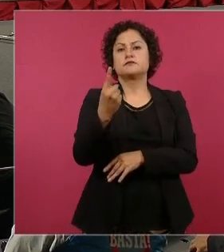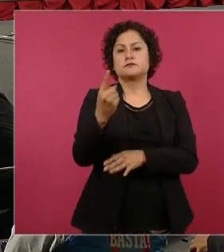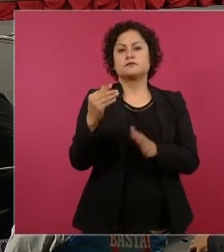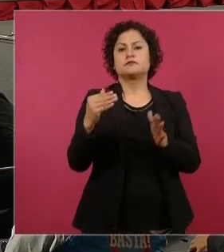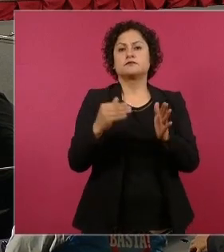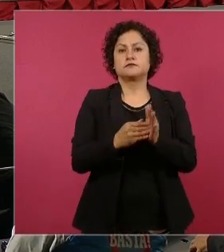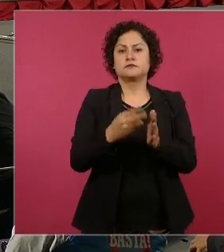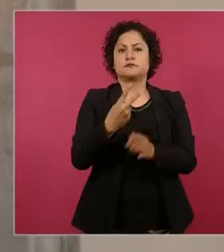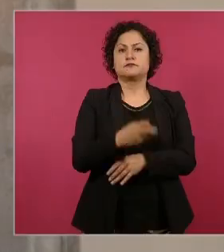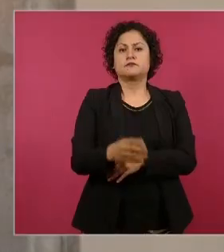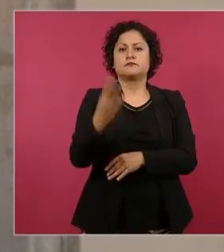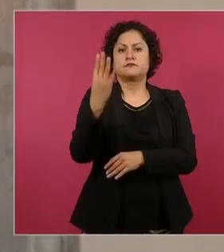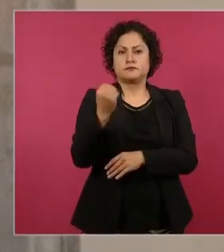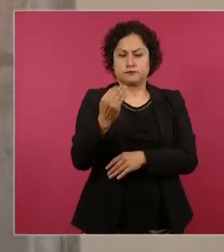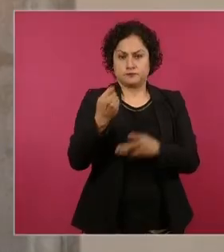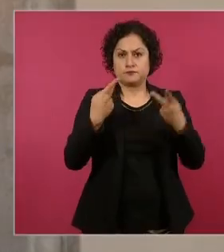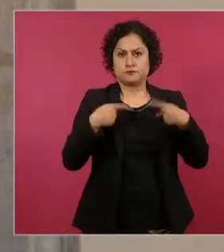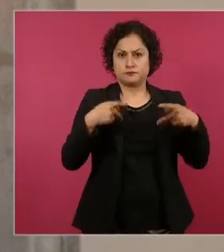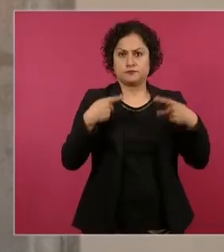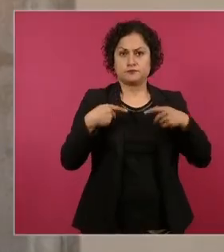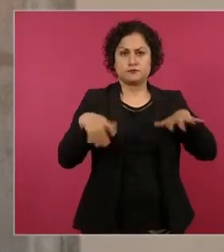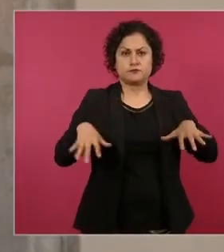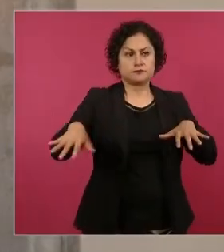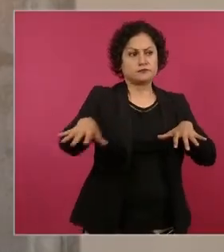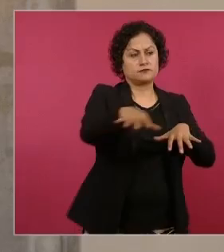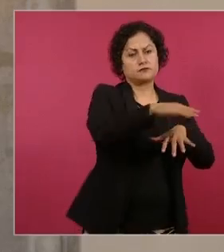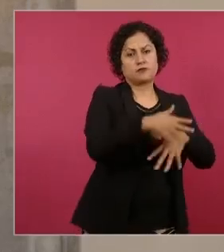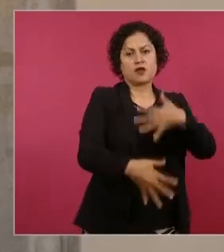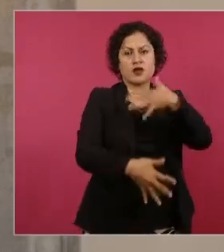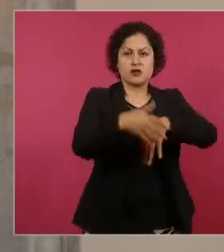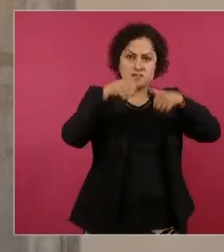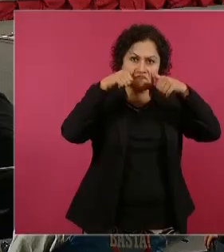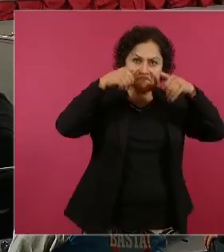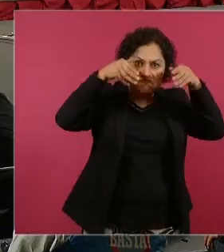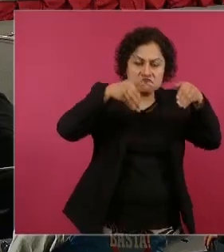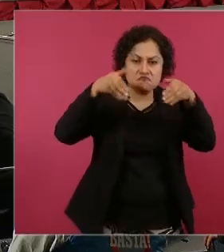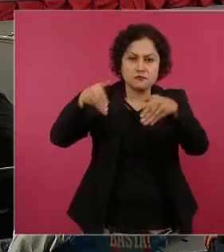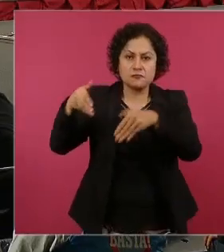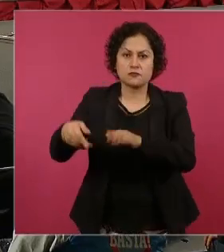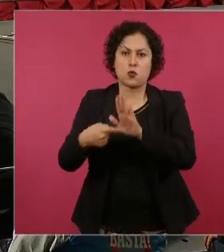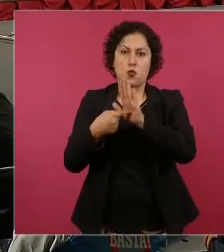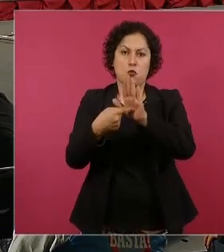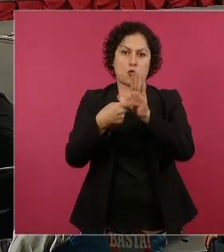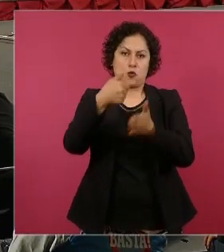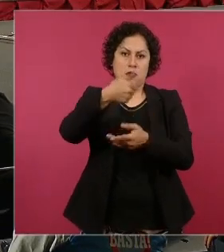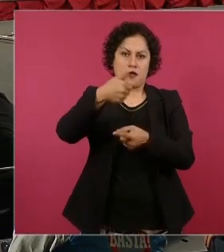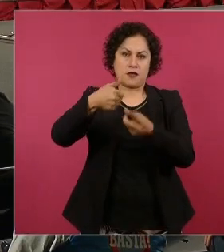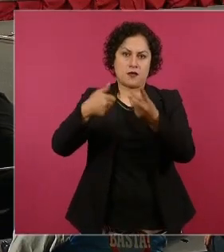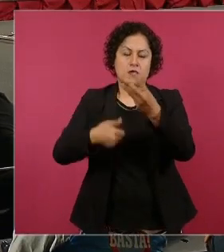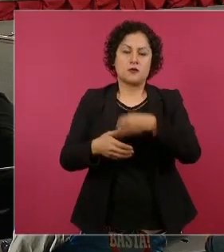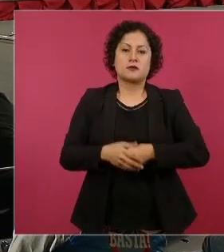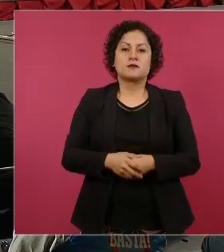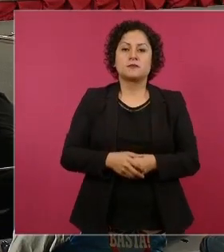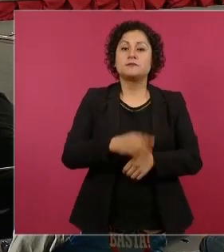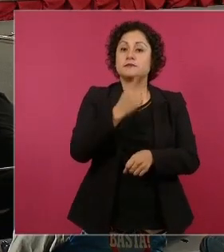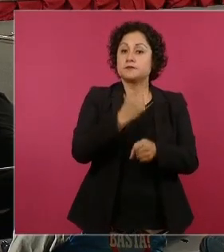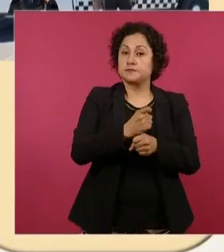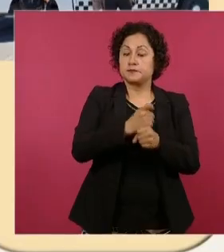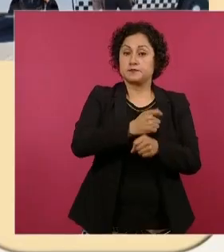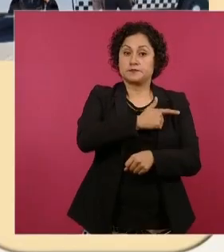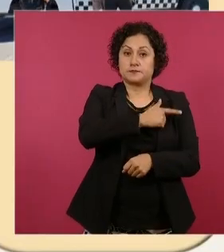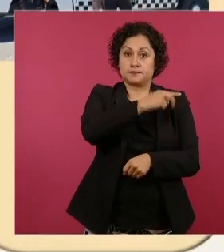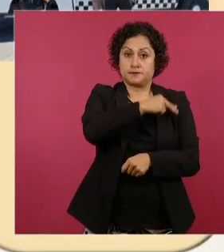281,209 elementos en 15 misiones que vamos a ir viendo una por una. La que sigue. Primero, el apoyo de seguridad brindados por la Guardia